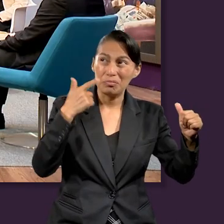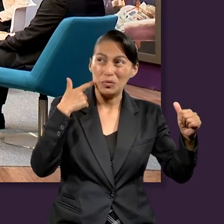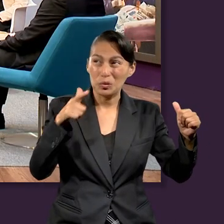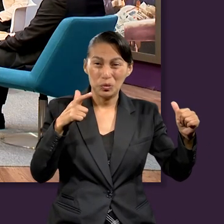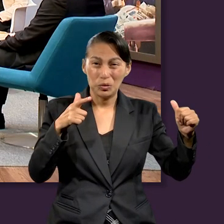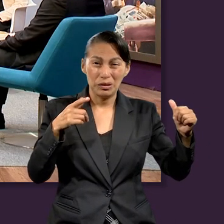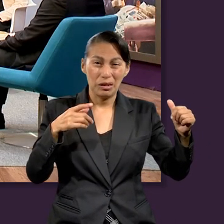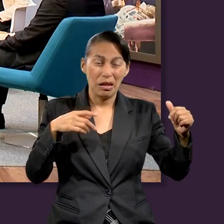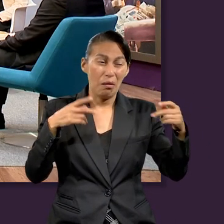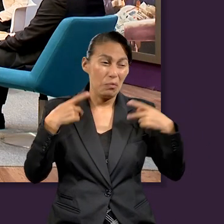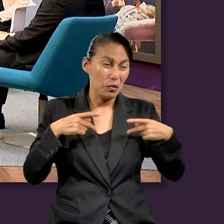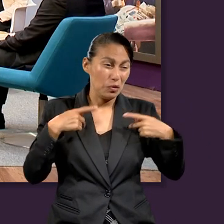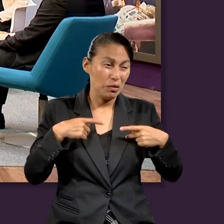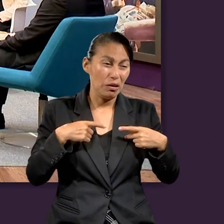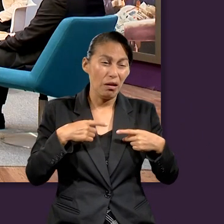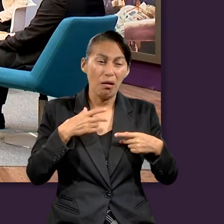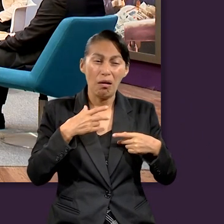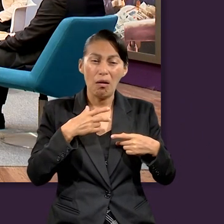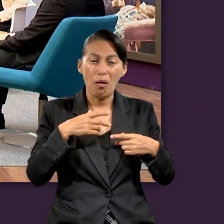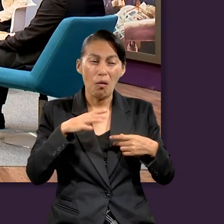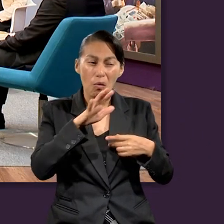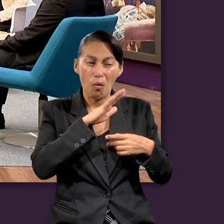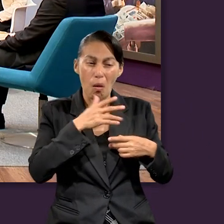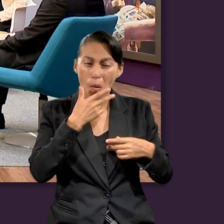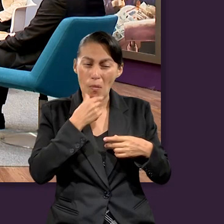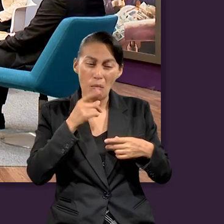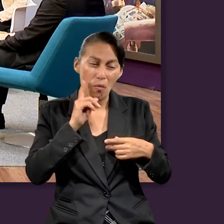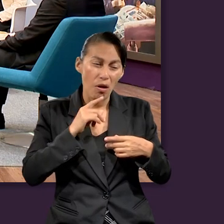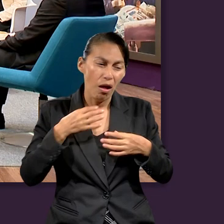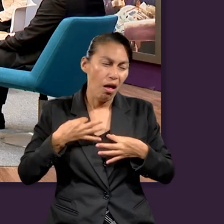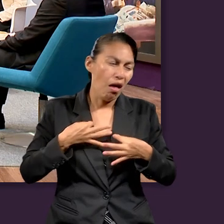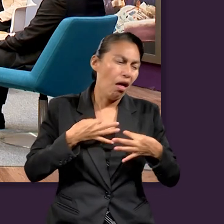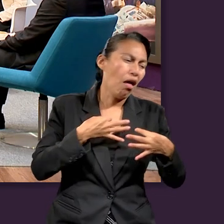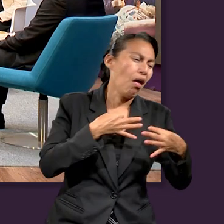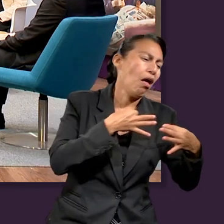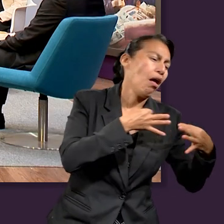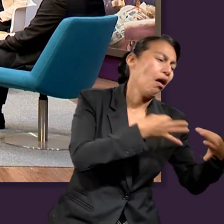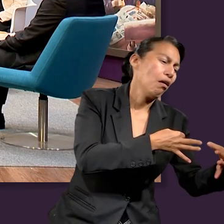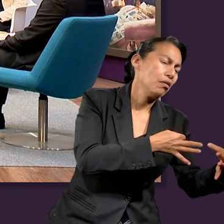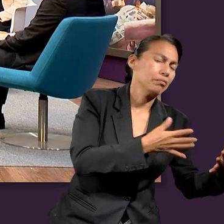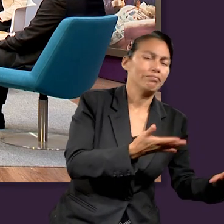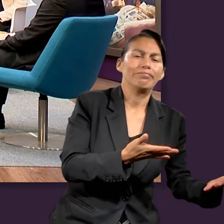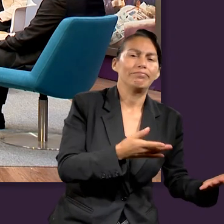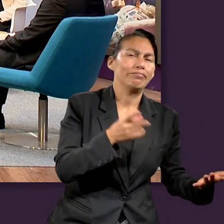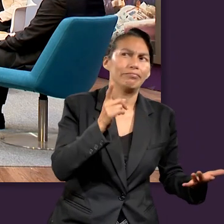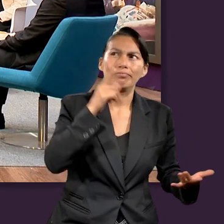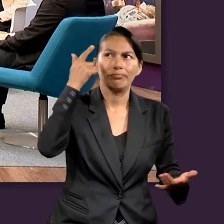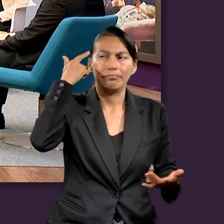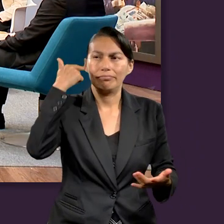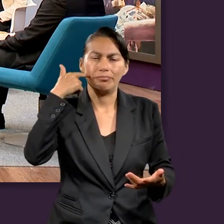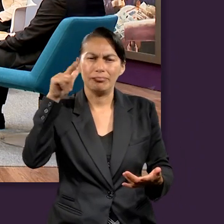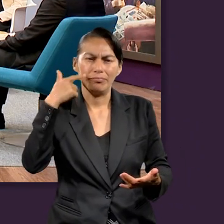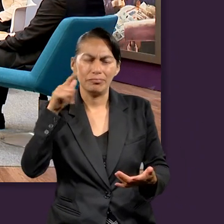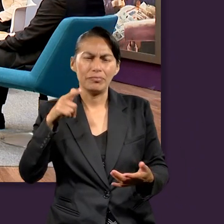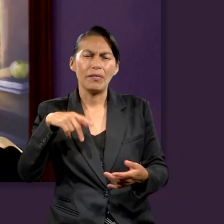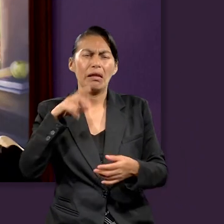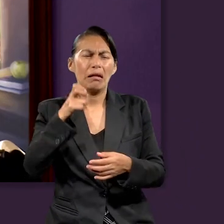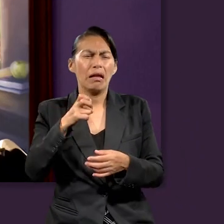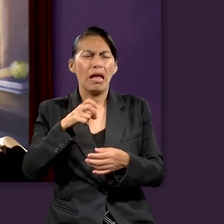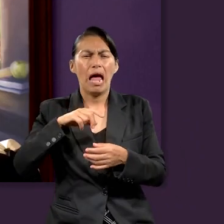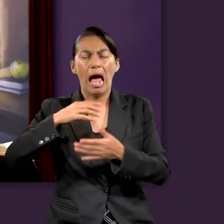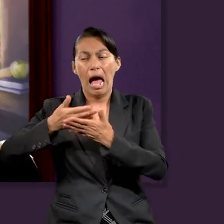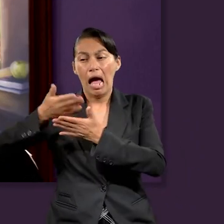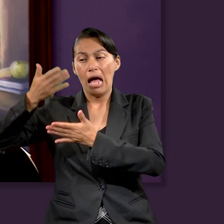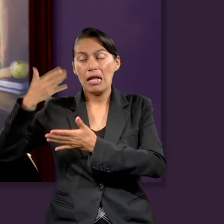ser humano se vaya tras otras formas de pensar, que cuando estaba el rey Belsasar en una fiesta a otros